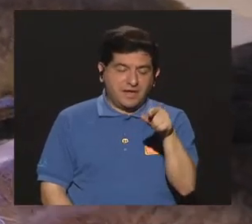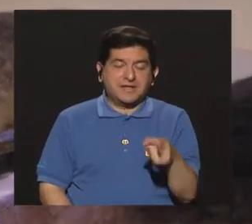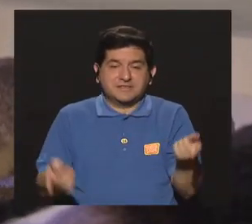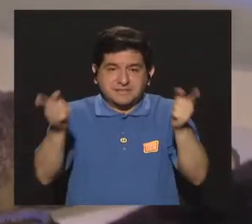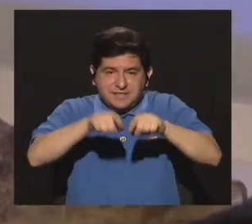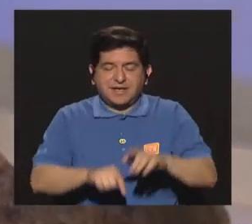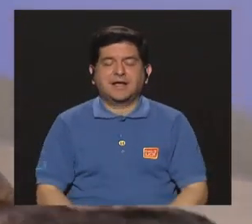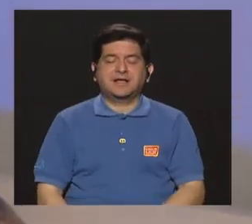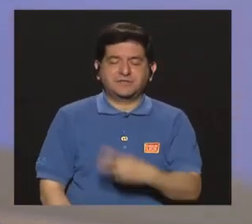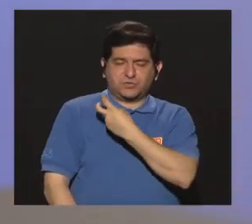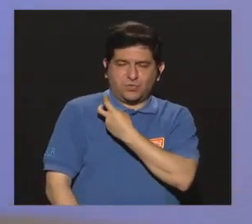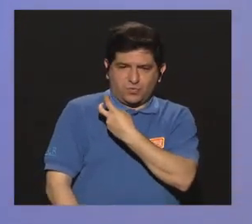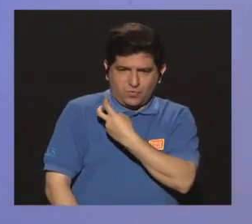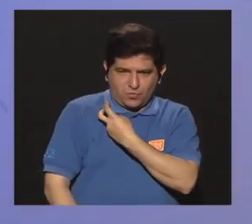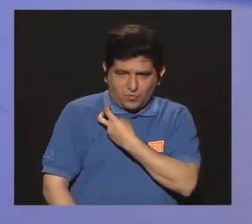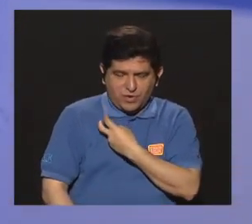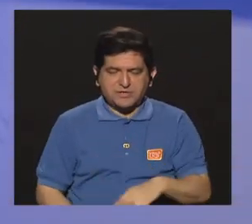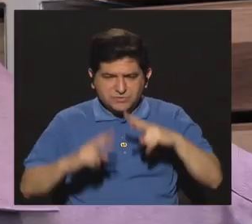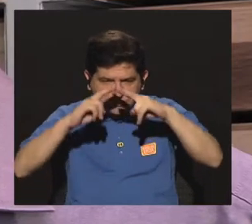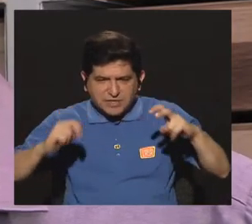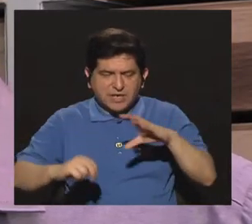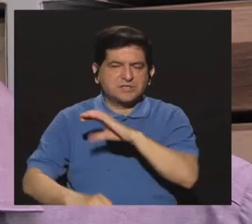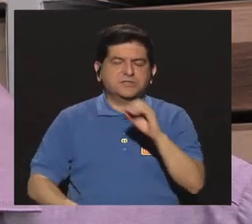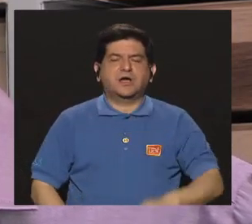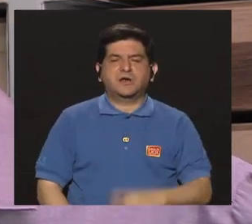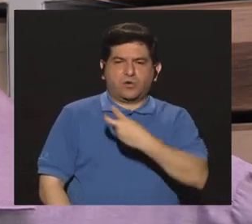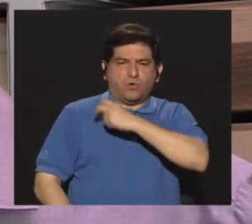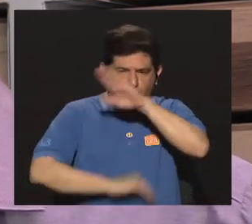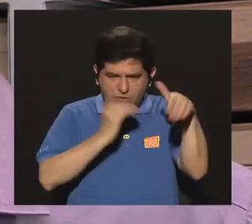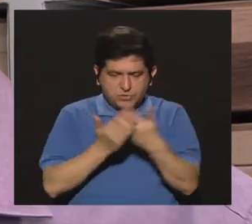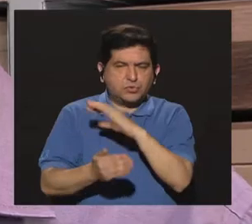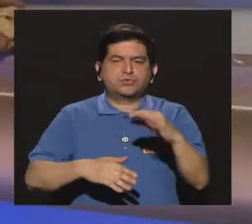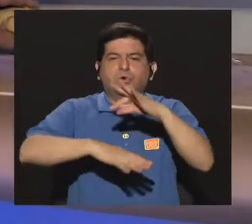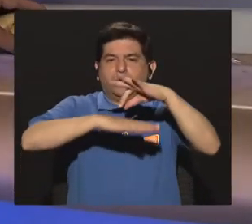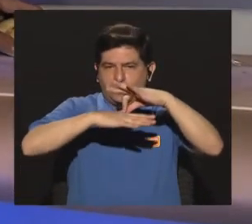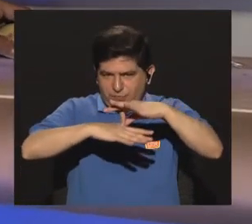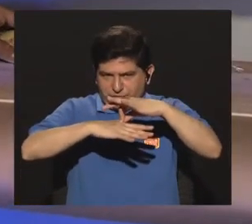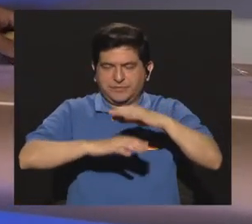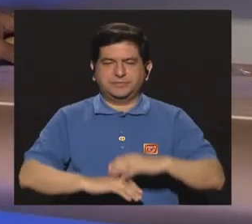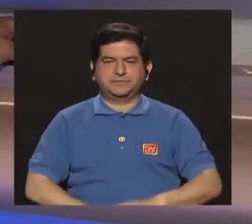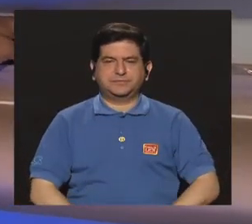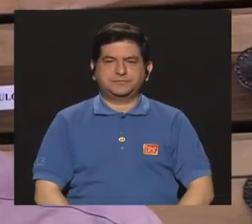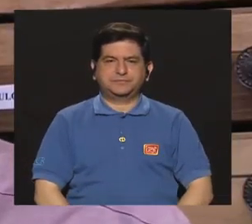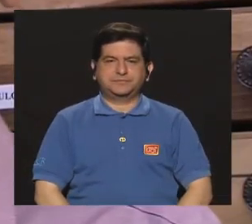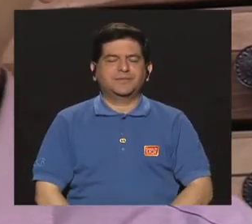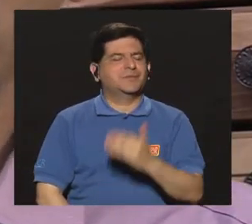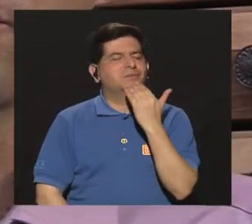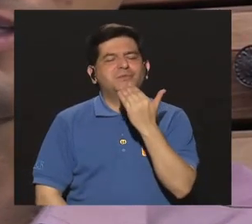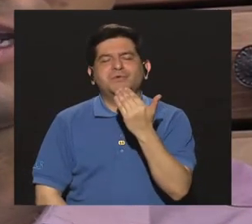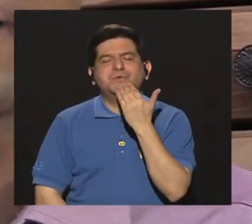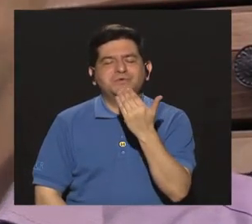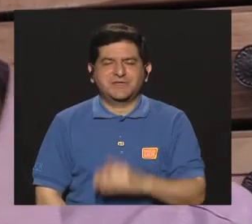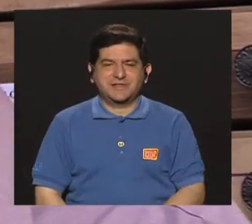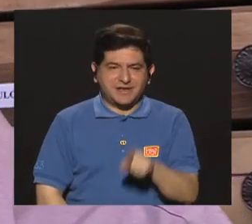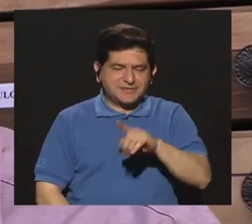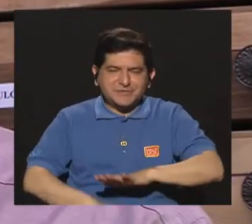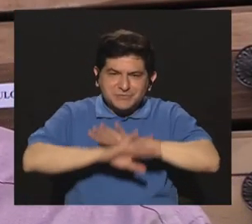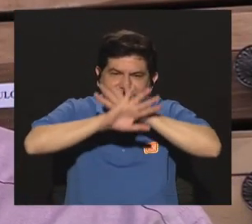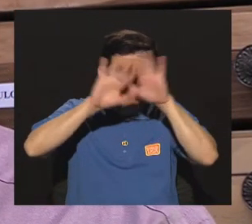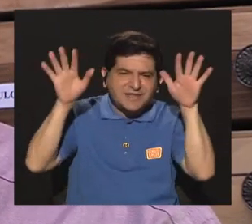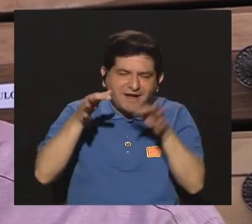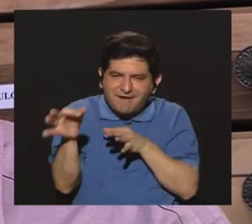por separado excelente muchísimas gracias bernal por esta clarísima explicación en tan poco tiempo gracias vamos a conversar ahora